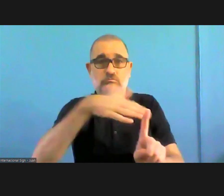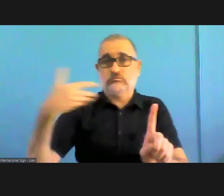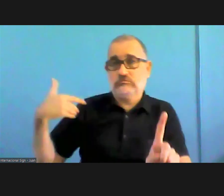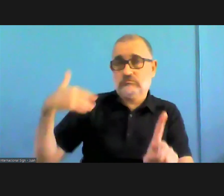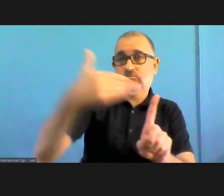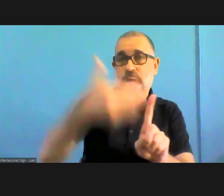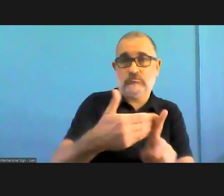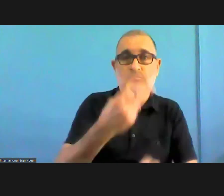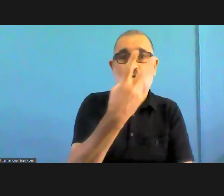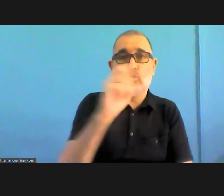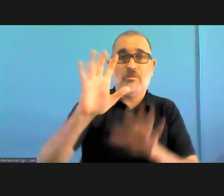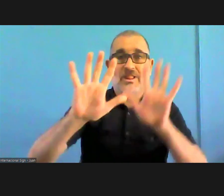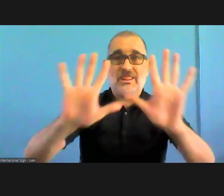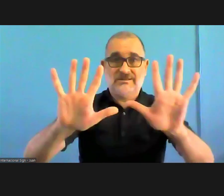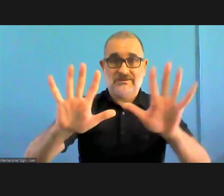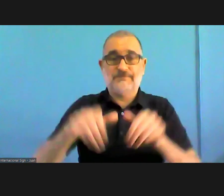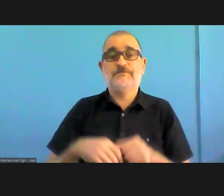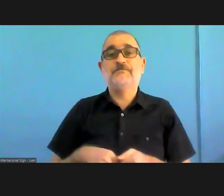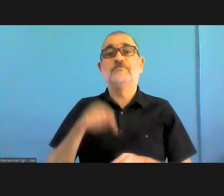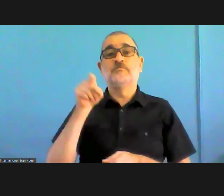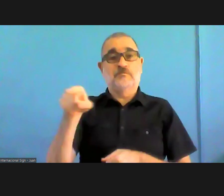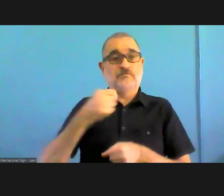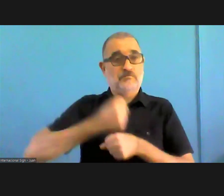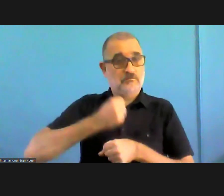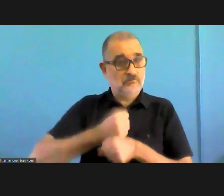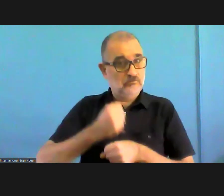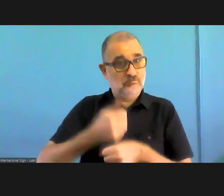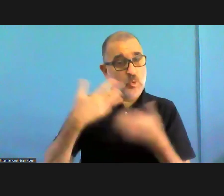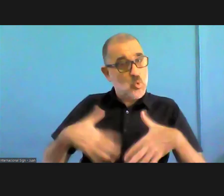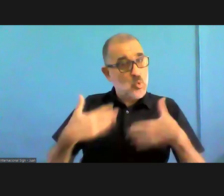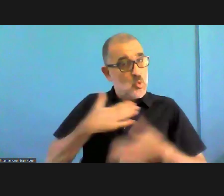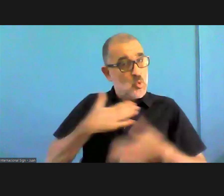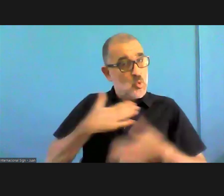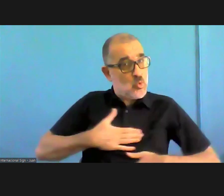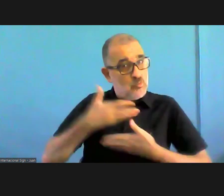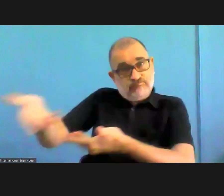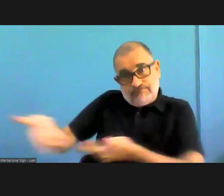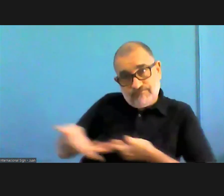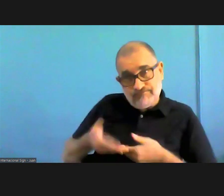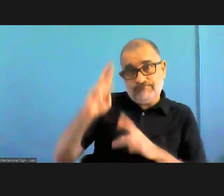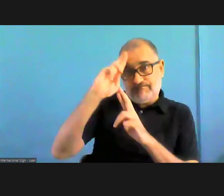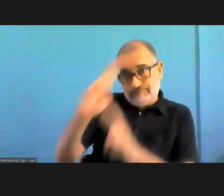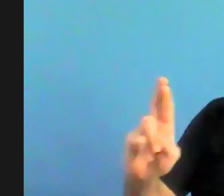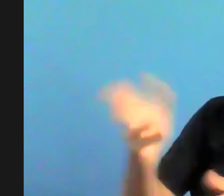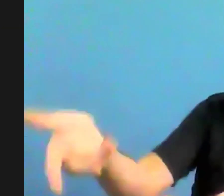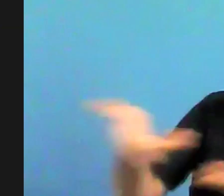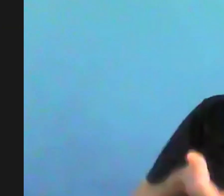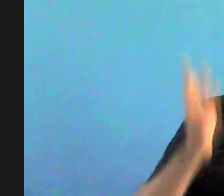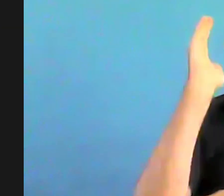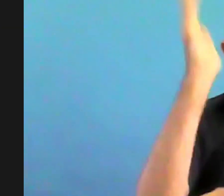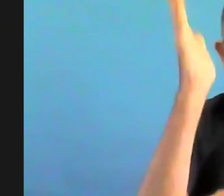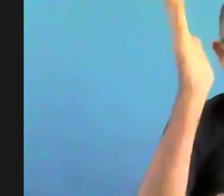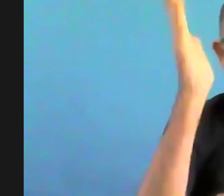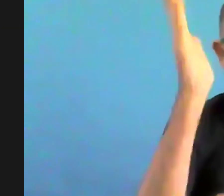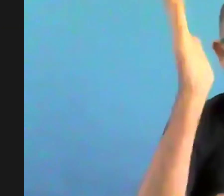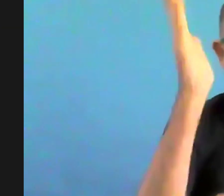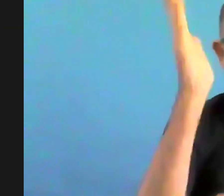aquí, doctor honorable Christopher Tufton. Le paso la palabra. Muchísimas gracias.